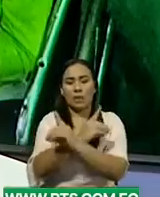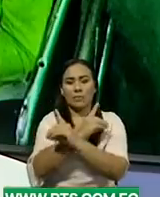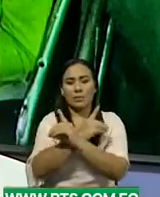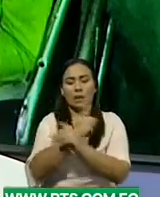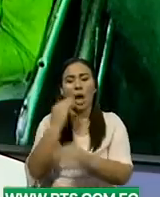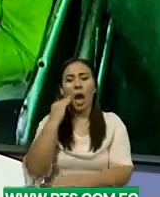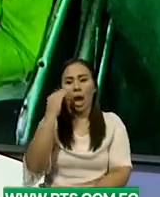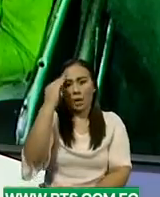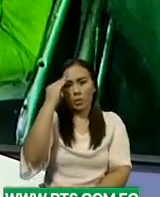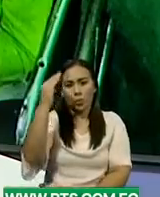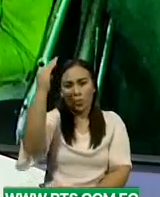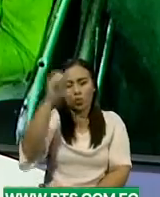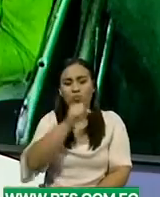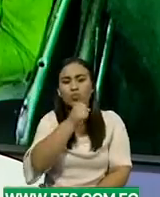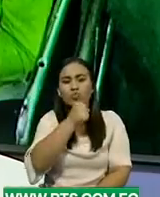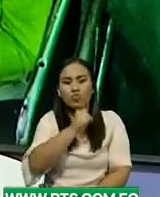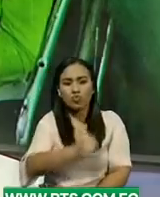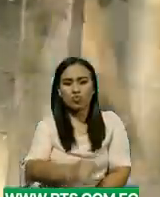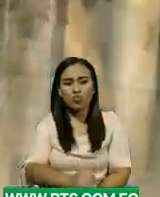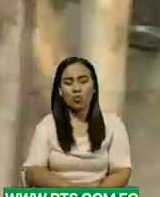y a adultos mayores.